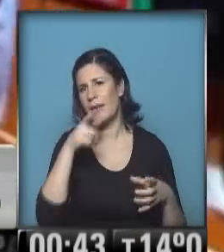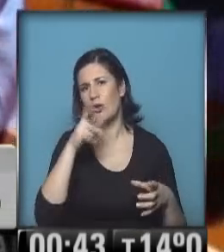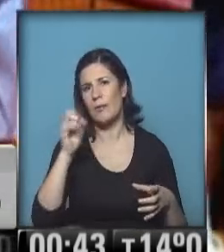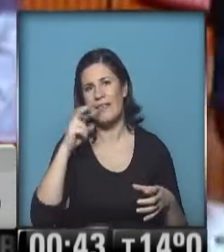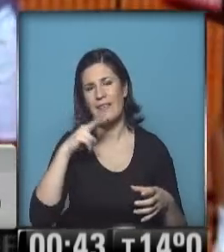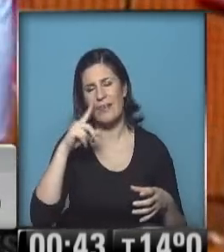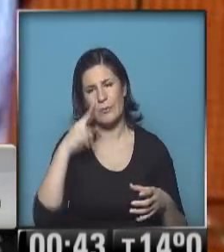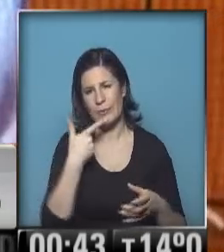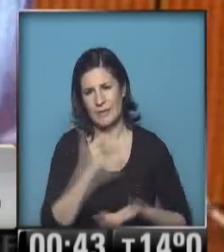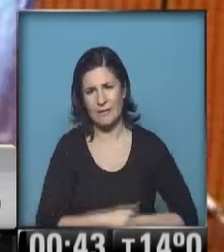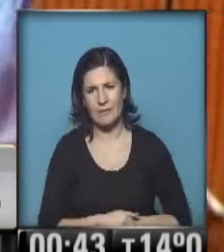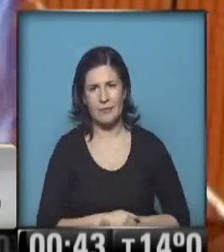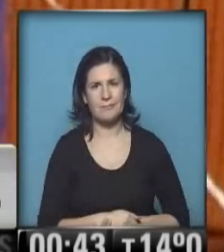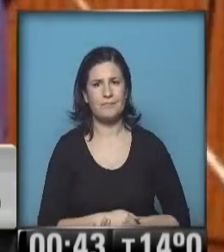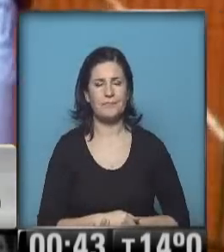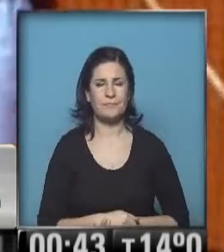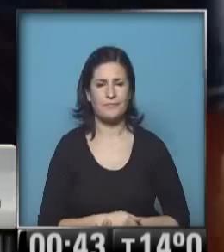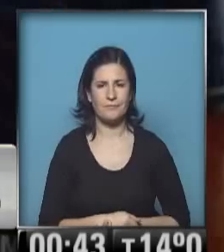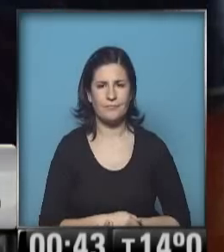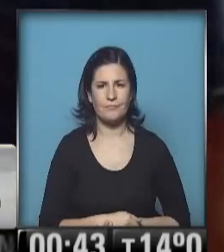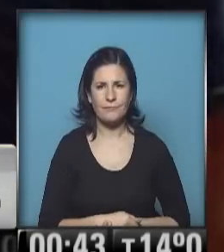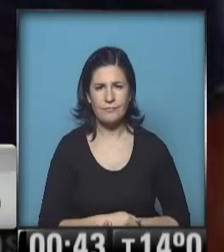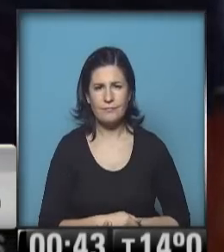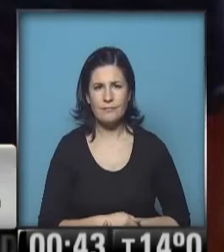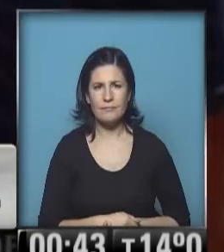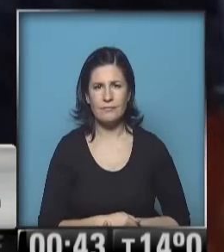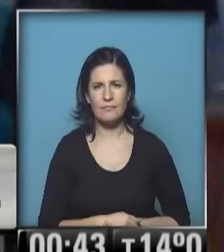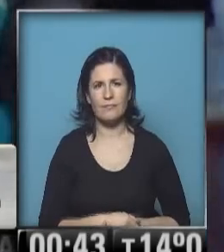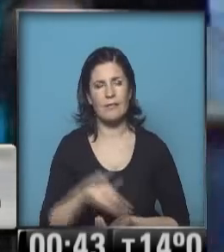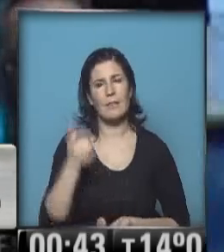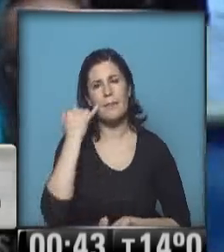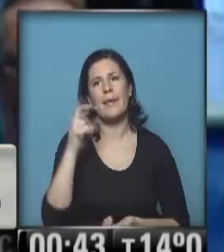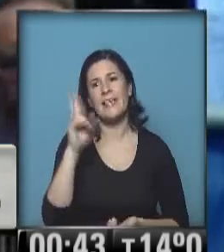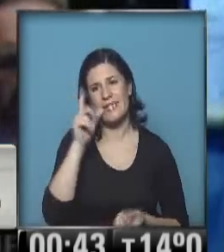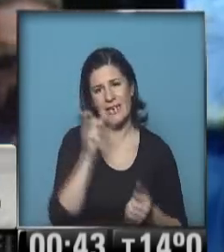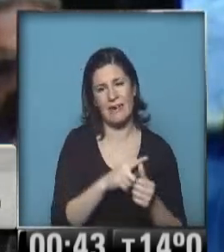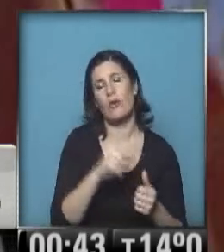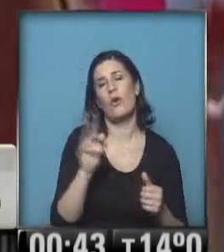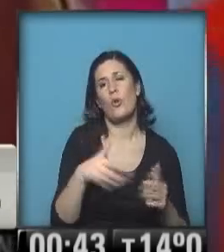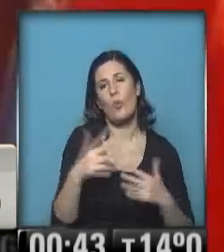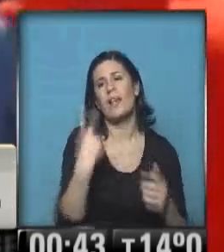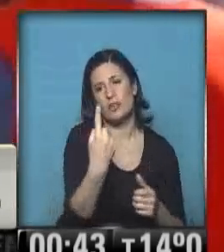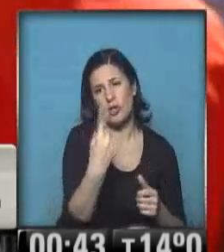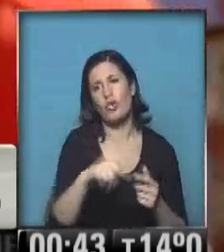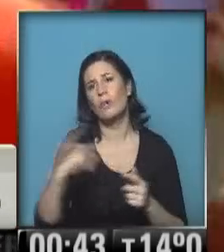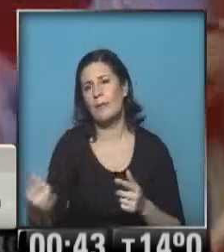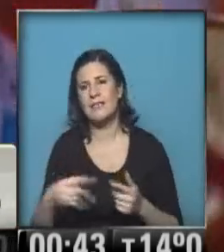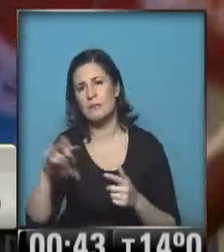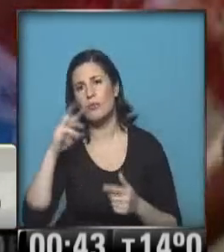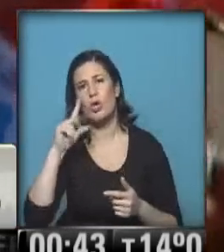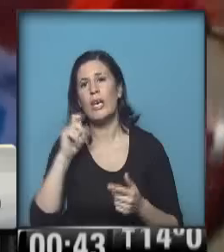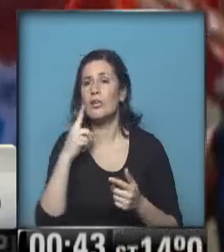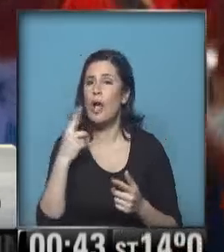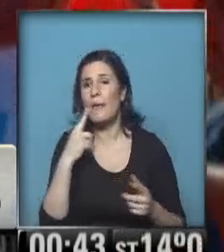Mayer, primer singlista, Berloco Mónaco. Entre ellos se va a definir quién es el segundo singlista argentino y quién jugará el dobles, junto con Horacio Ceballos, que es el otro